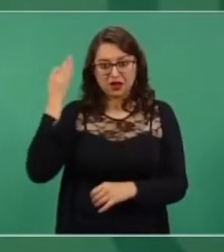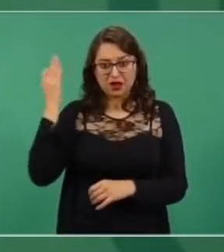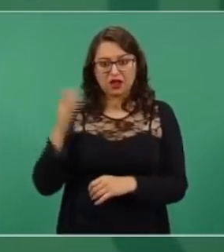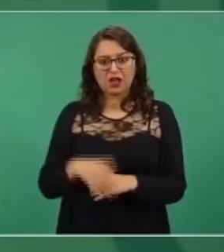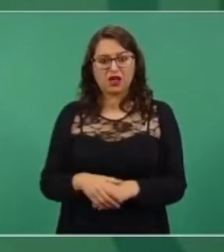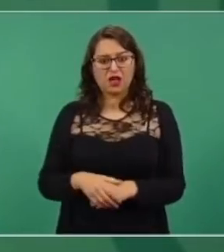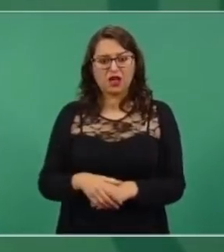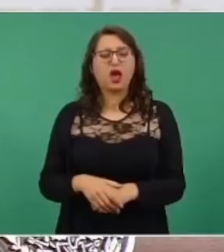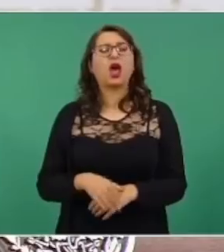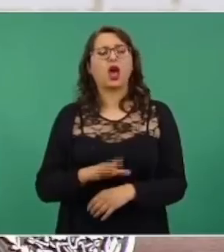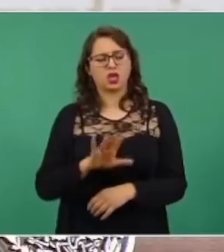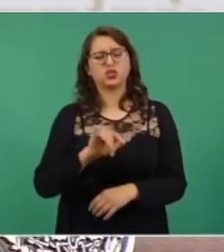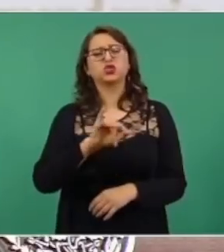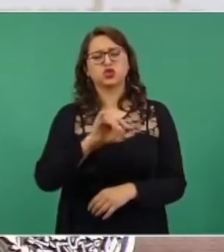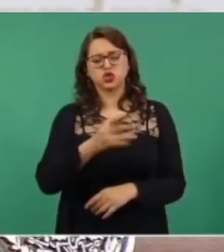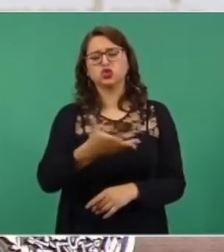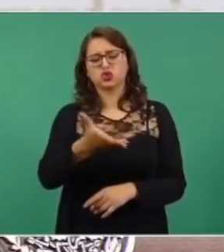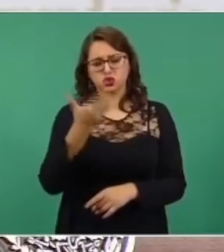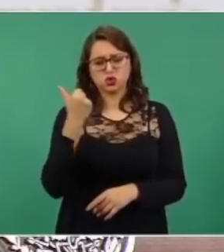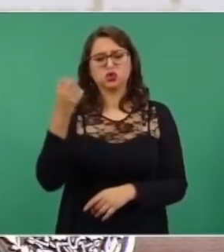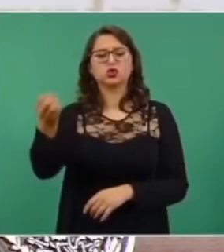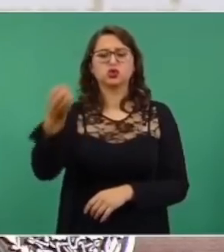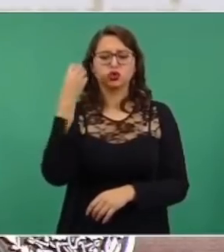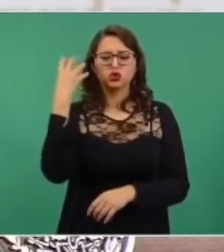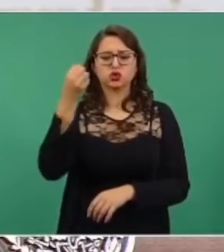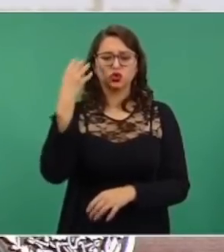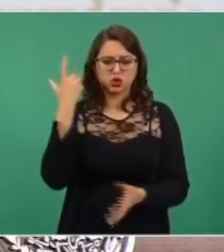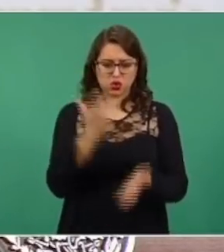una exposición en